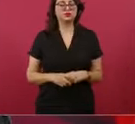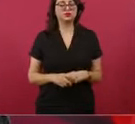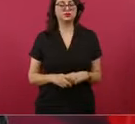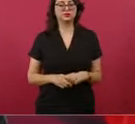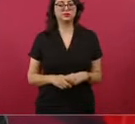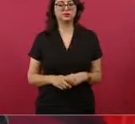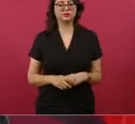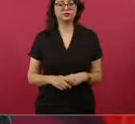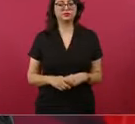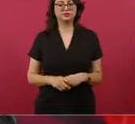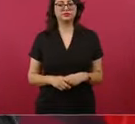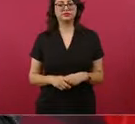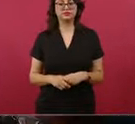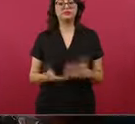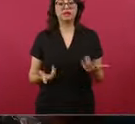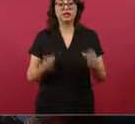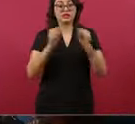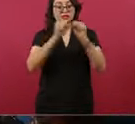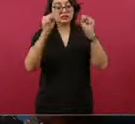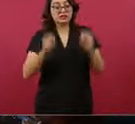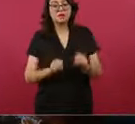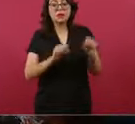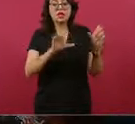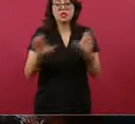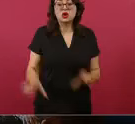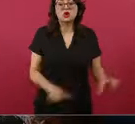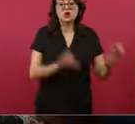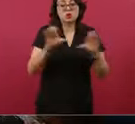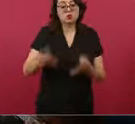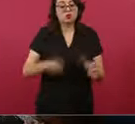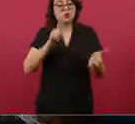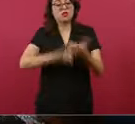contrató el sistema de cómputo.